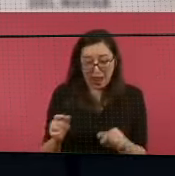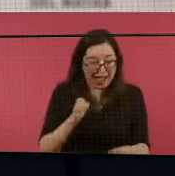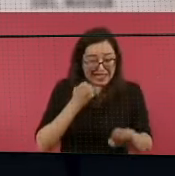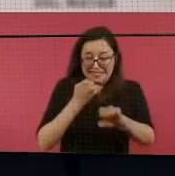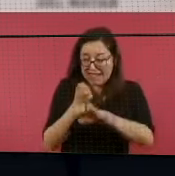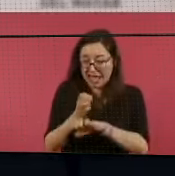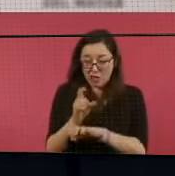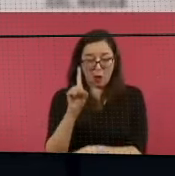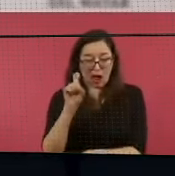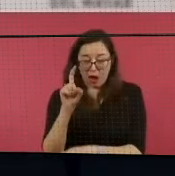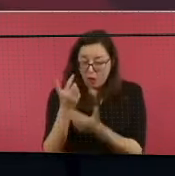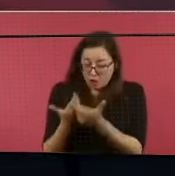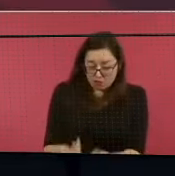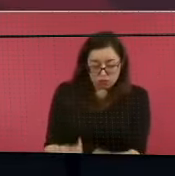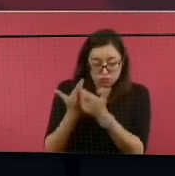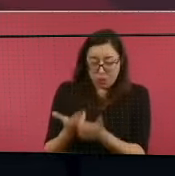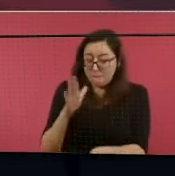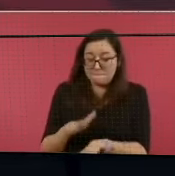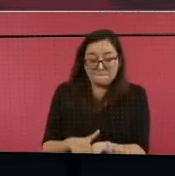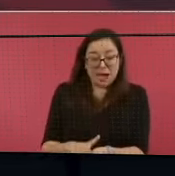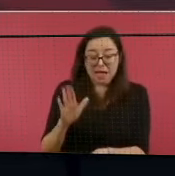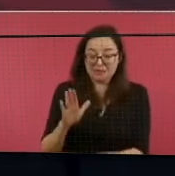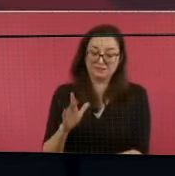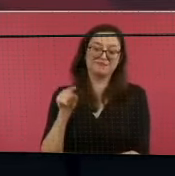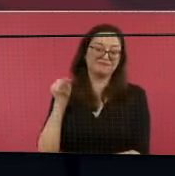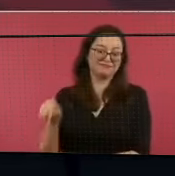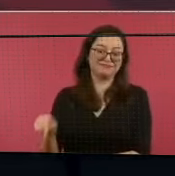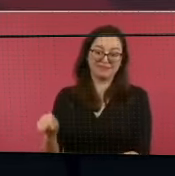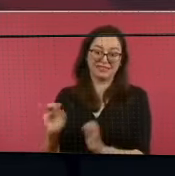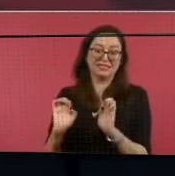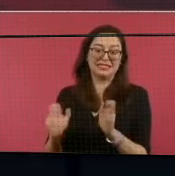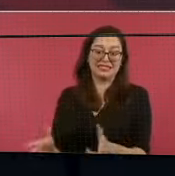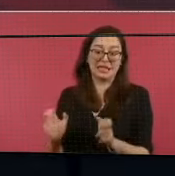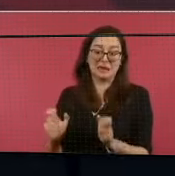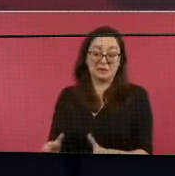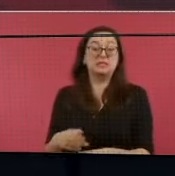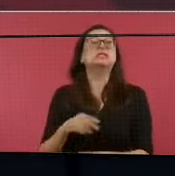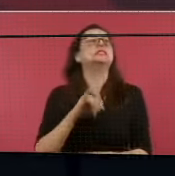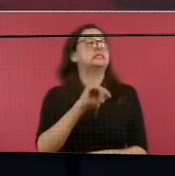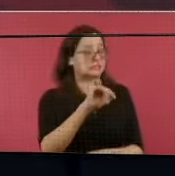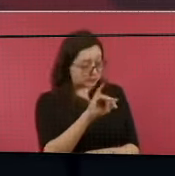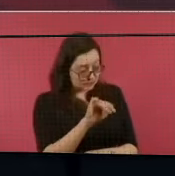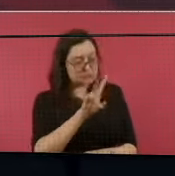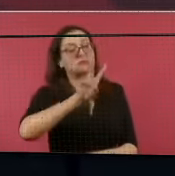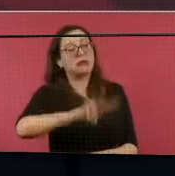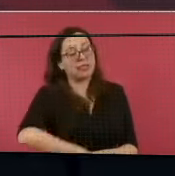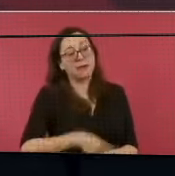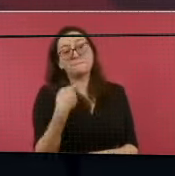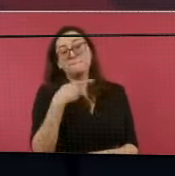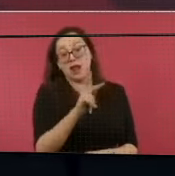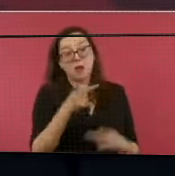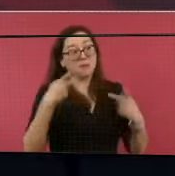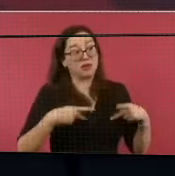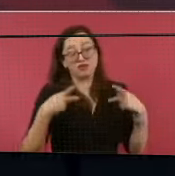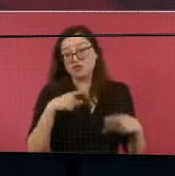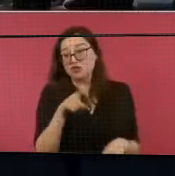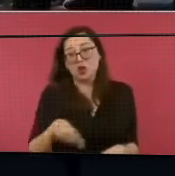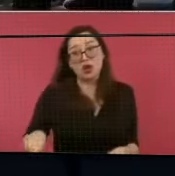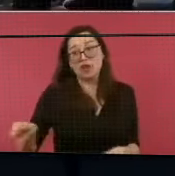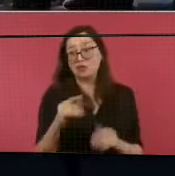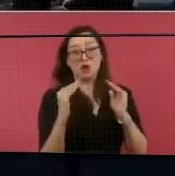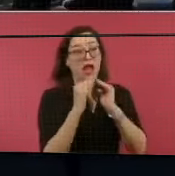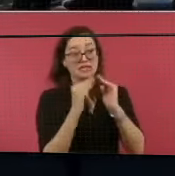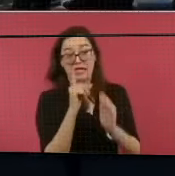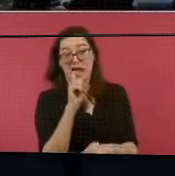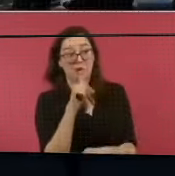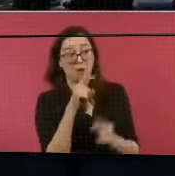presidente nada más que el hecho de que haya agua no quiere decir que les llegue a las personas hay agua en el